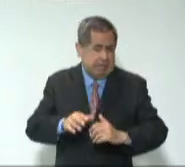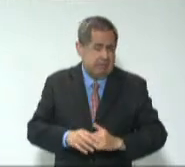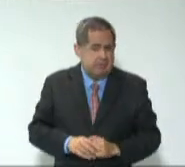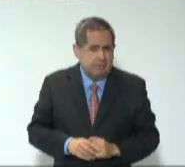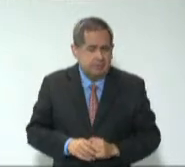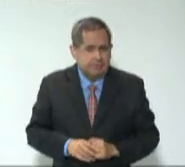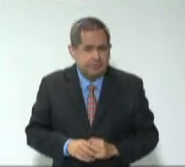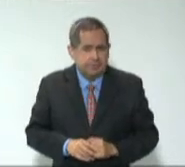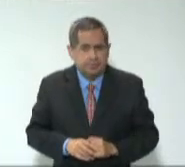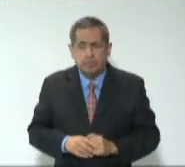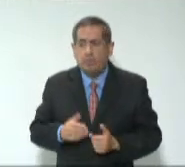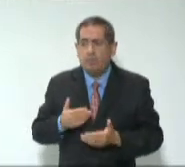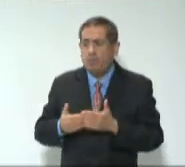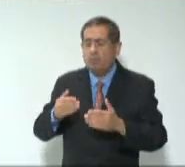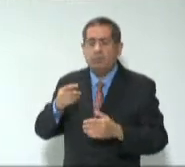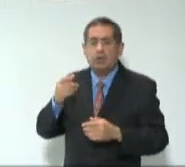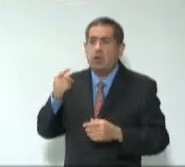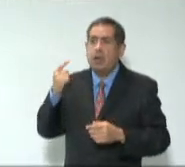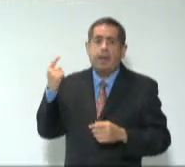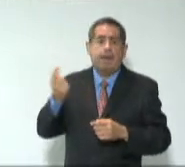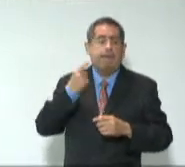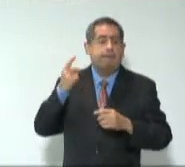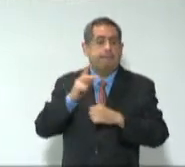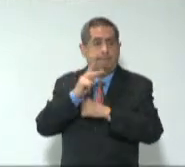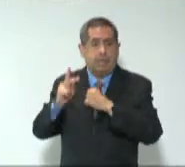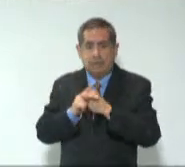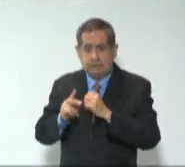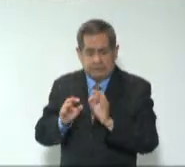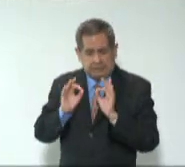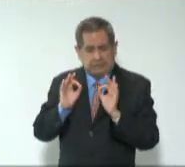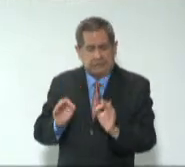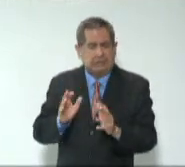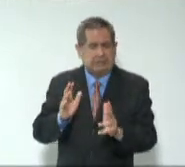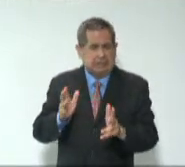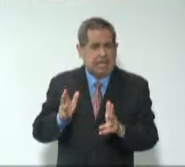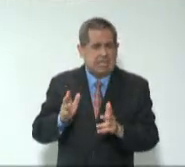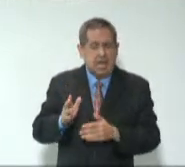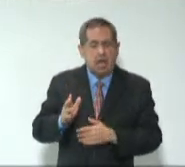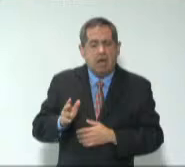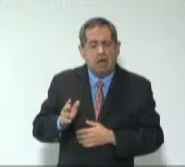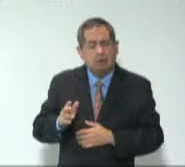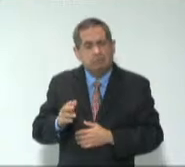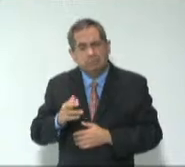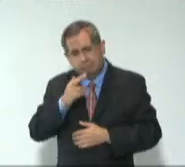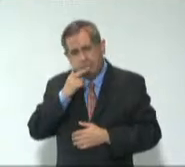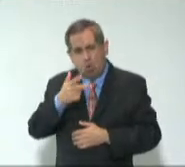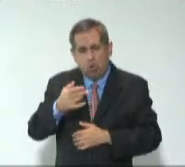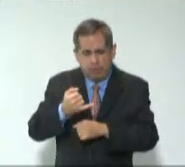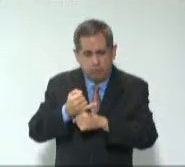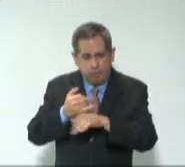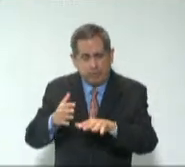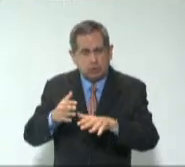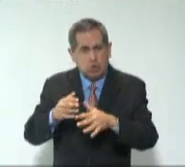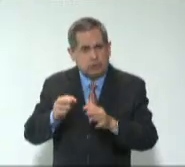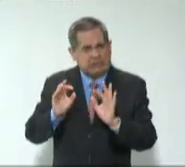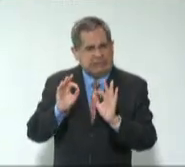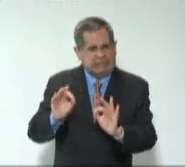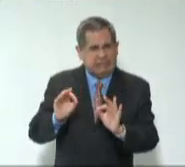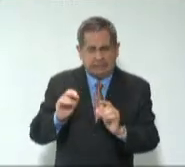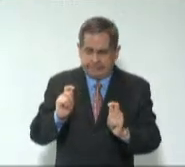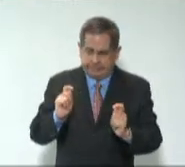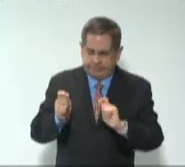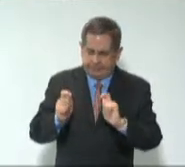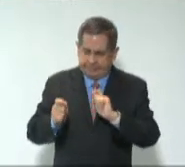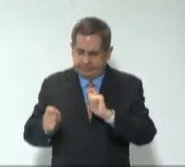que todos los países de la región hemos ido adoptando sistemas de información para dar a conocer